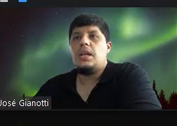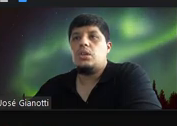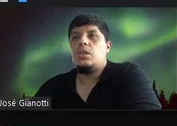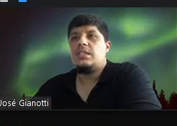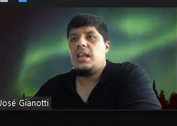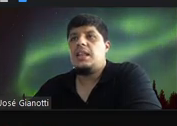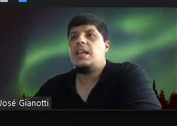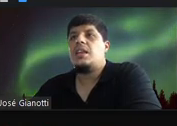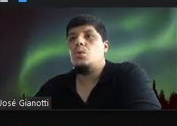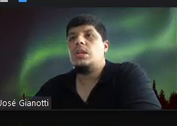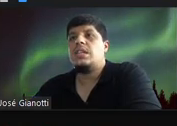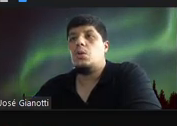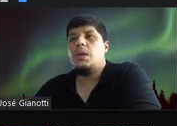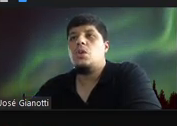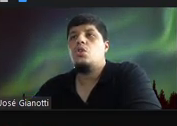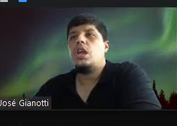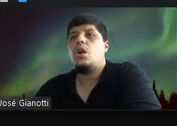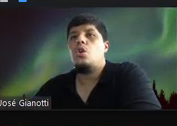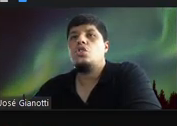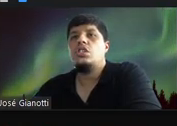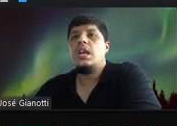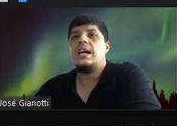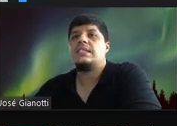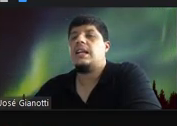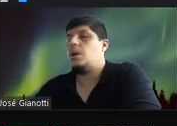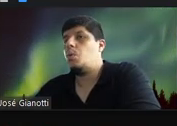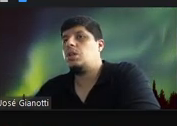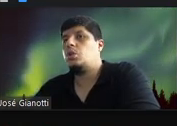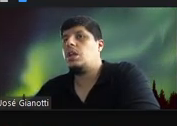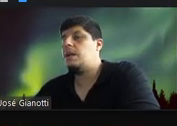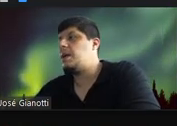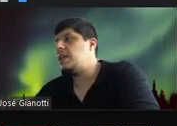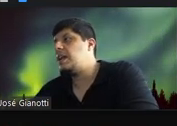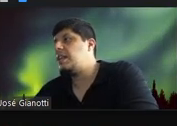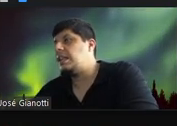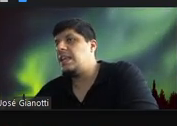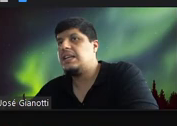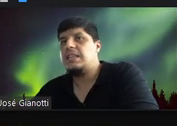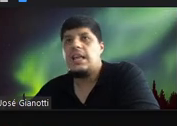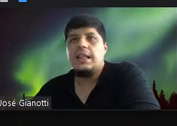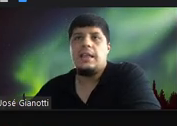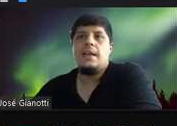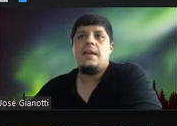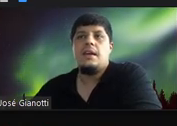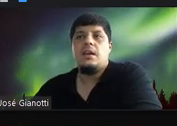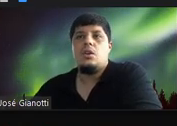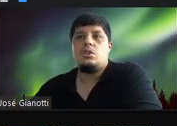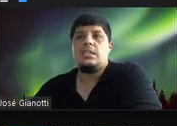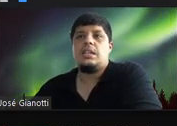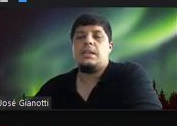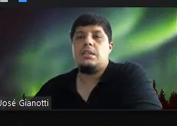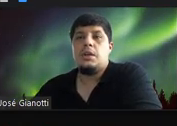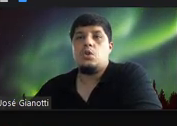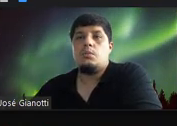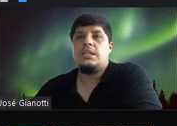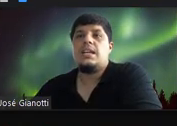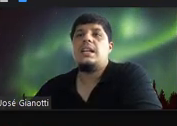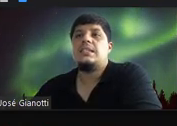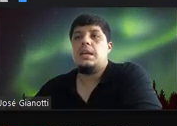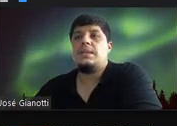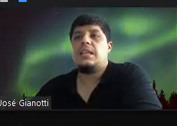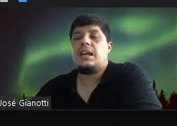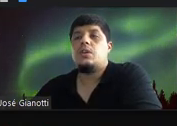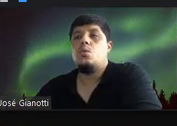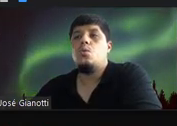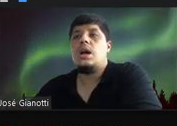social obligatoria estricta de lunes a domingo de 11 hasta las 4 de la mañana del día siguiente. Los establecimientos